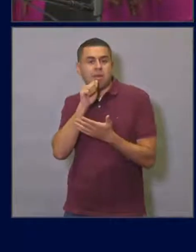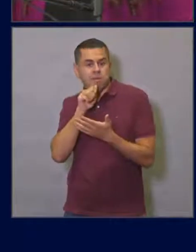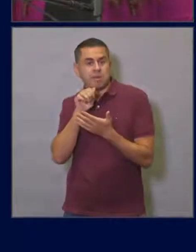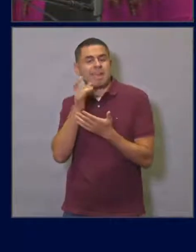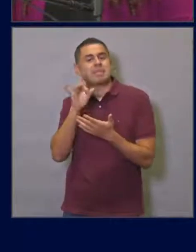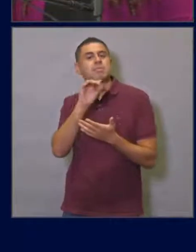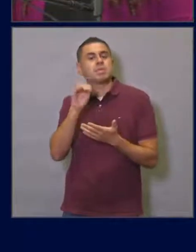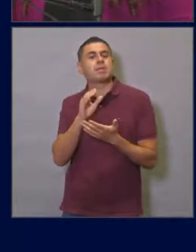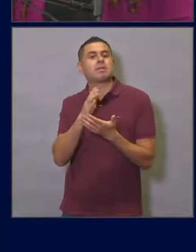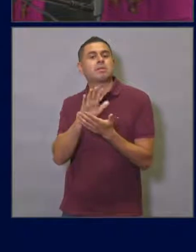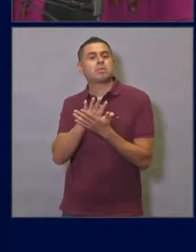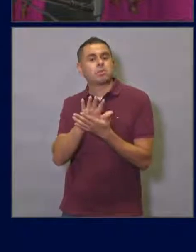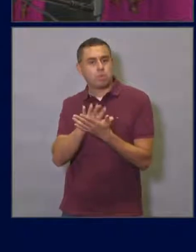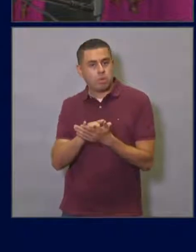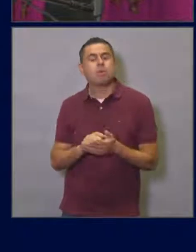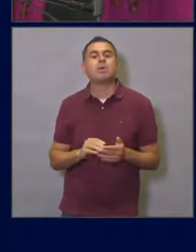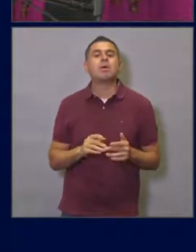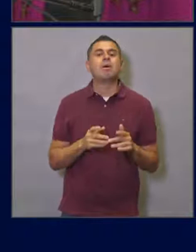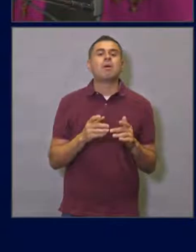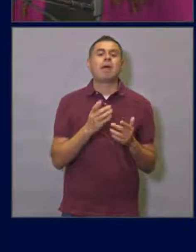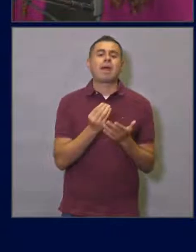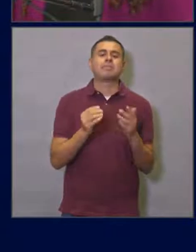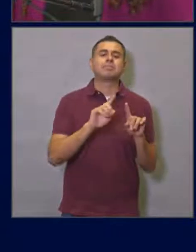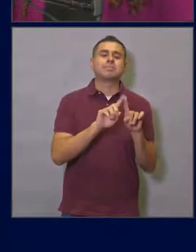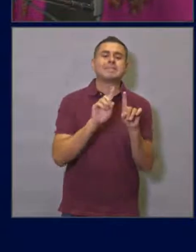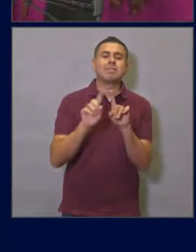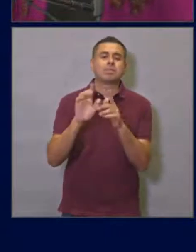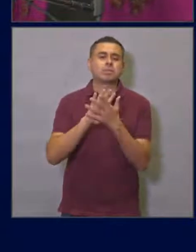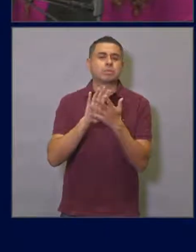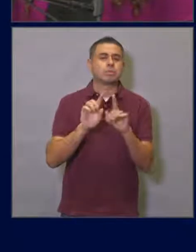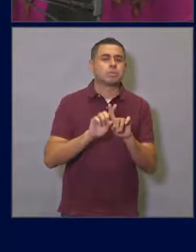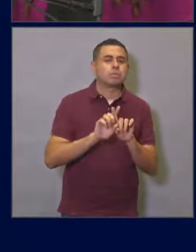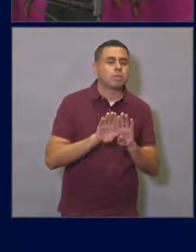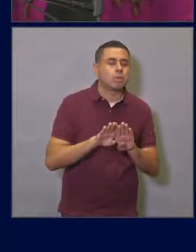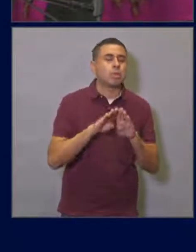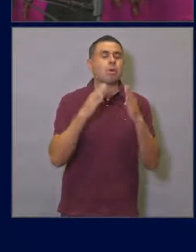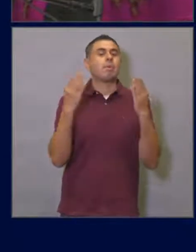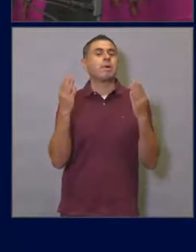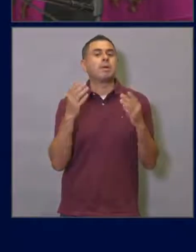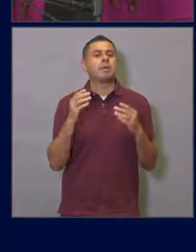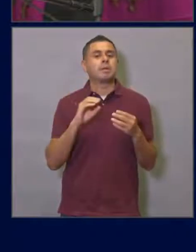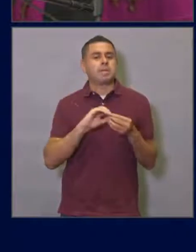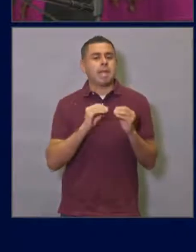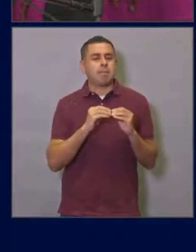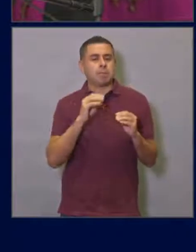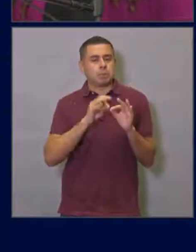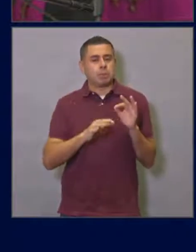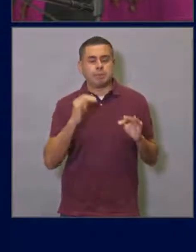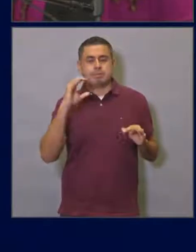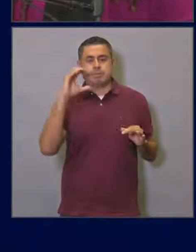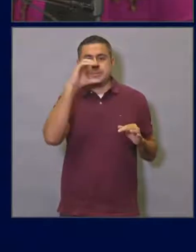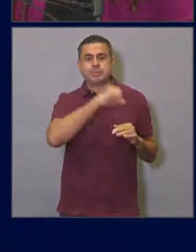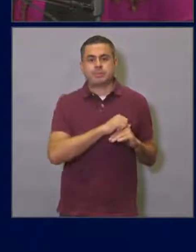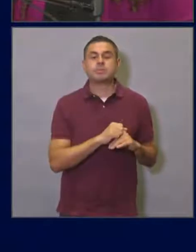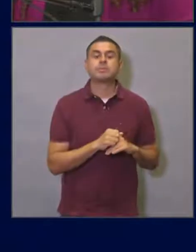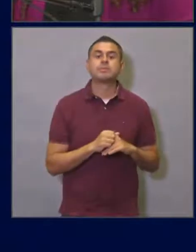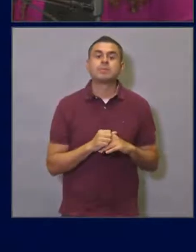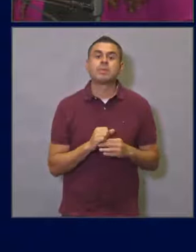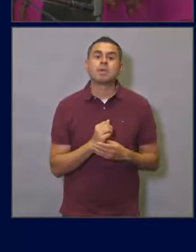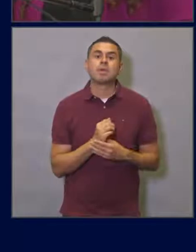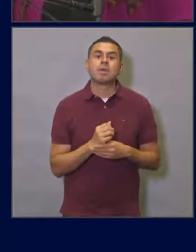el 69% son escuelas públicas. Casi 35,000 estudiantes y